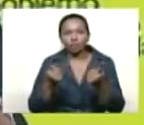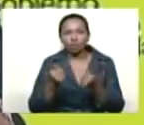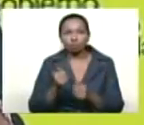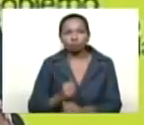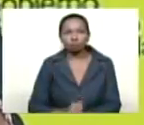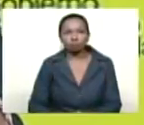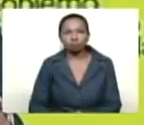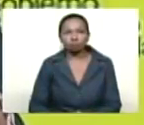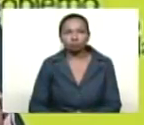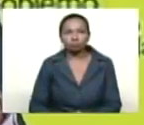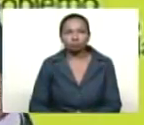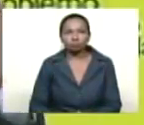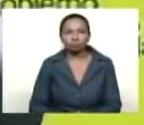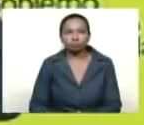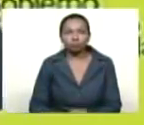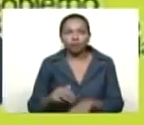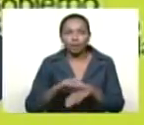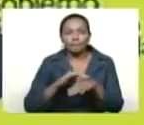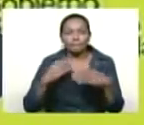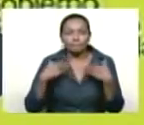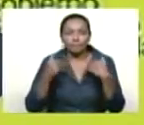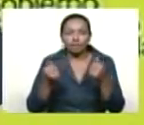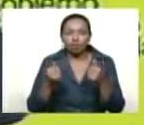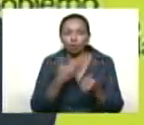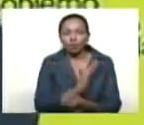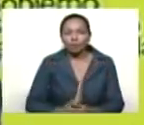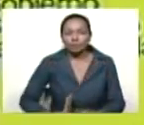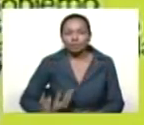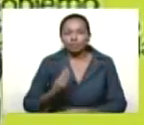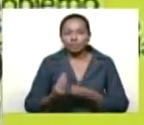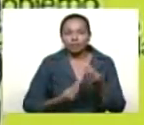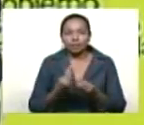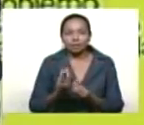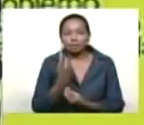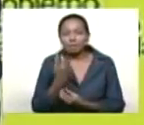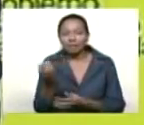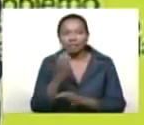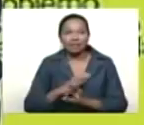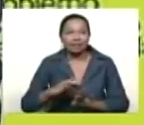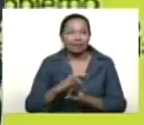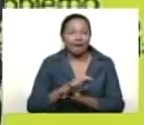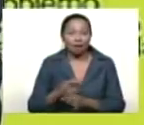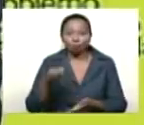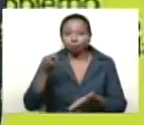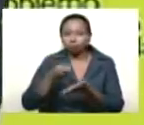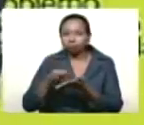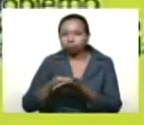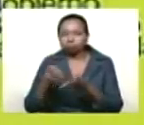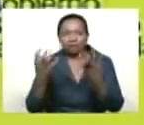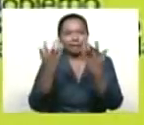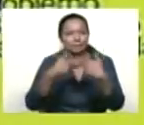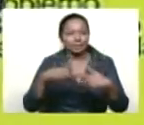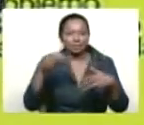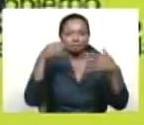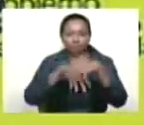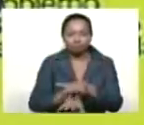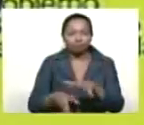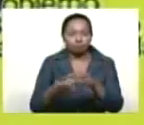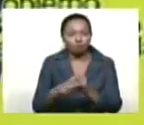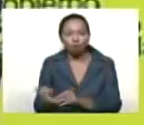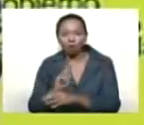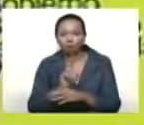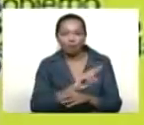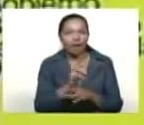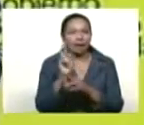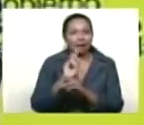al ministro de la Presidencia, Jorge Márquez, para que no le falte nada. Y metamos las empresas que hay que meter, recuperar esa